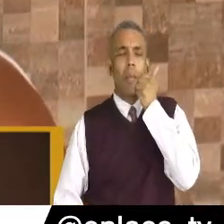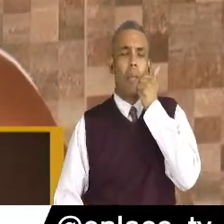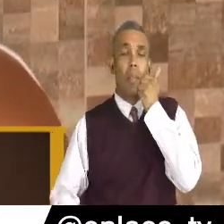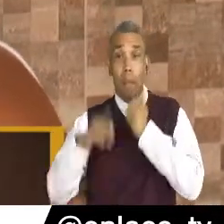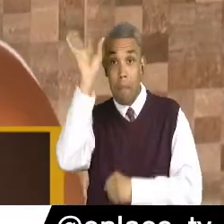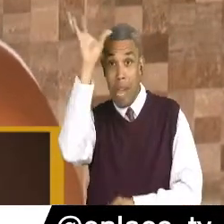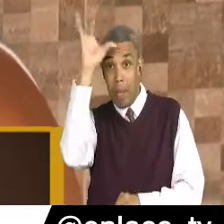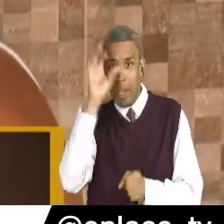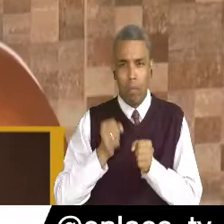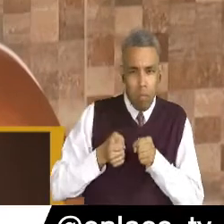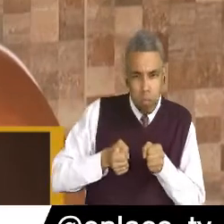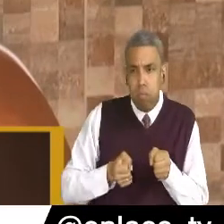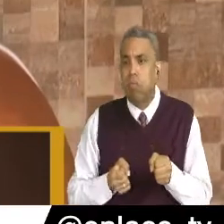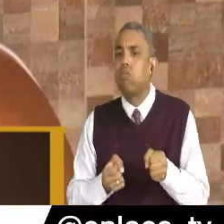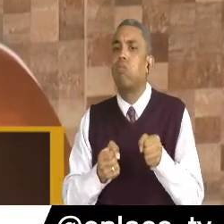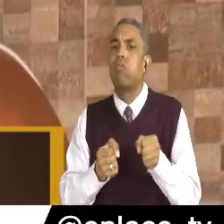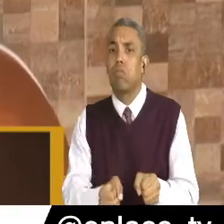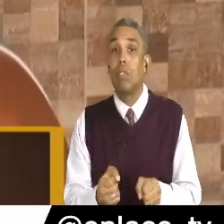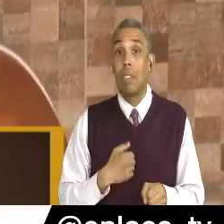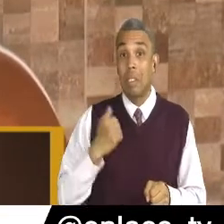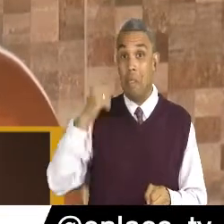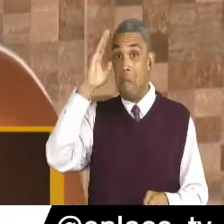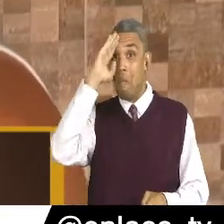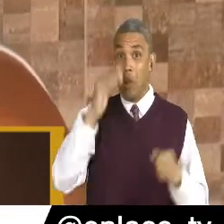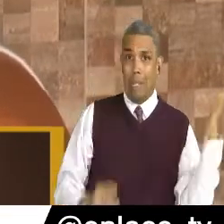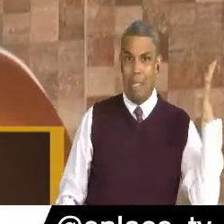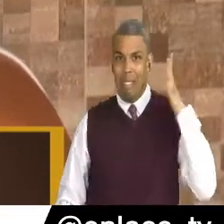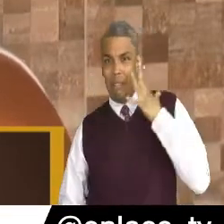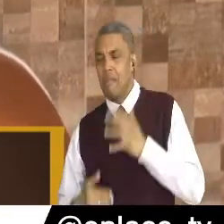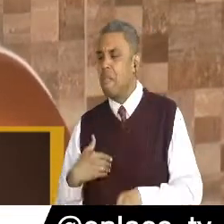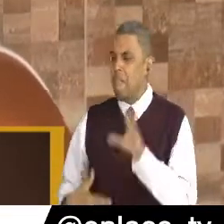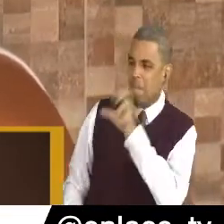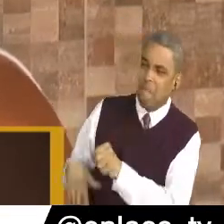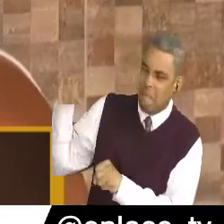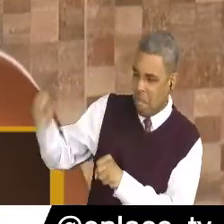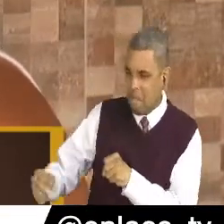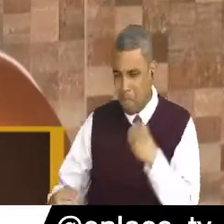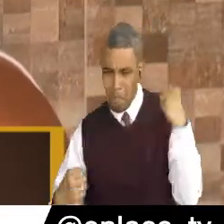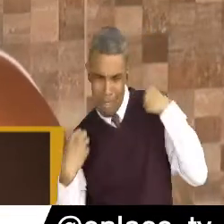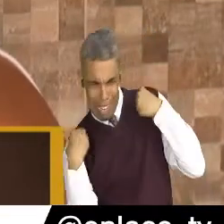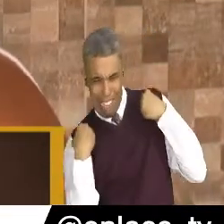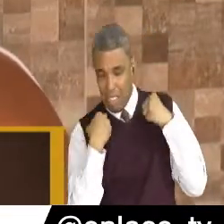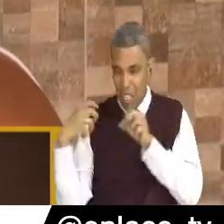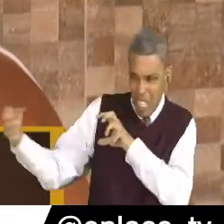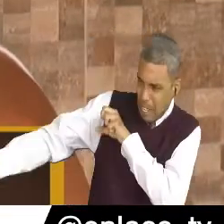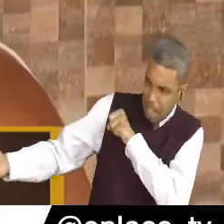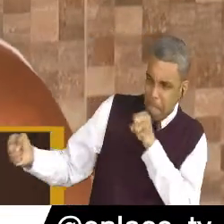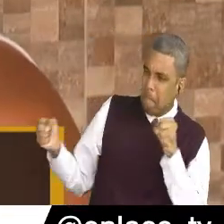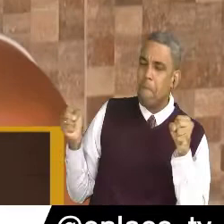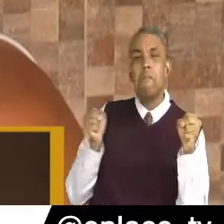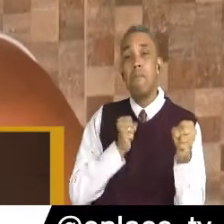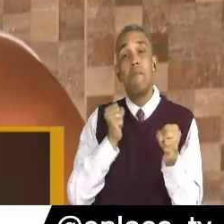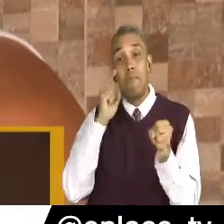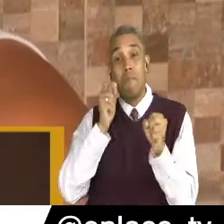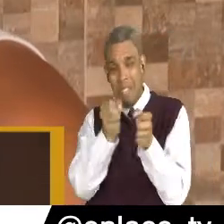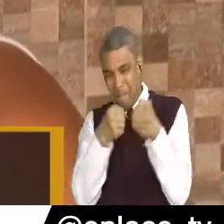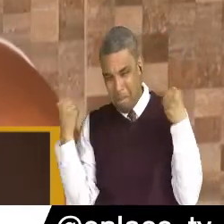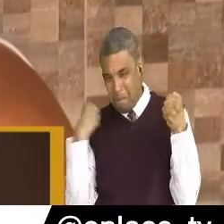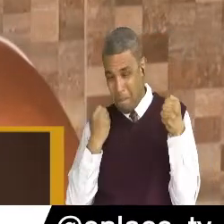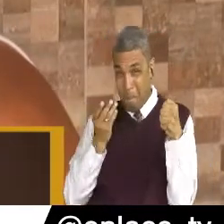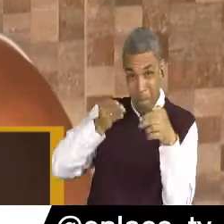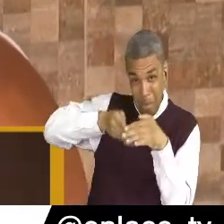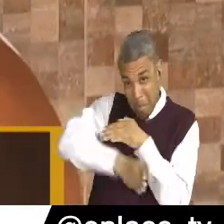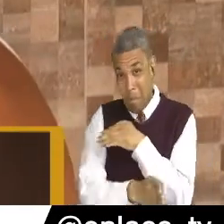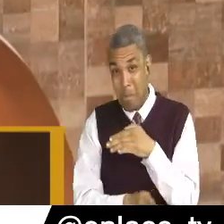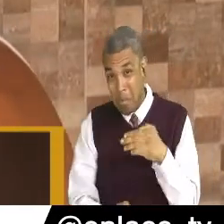patrulla, me metieron a la fuerza a la patrulla, obviamente me estaban golpeando adentro, me golpearon adentro la patrulla, entonces el que me estaba golpeando yo lo cogí